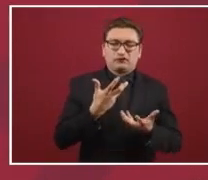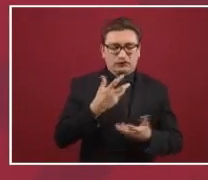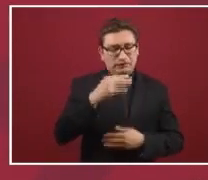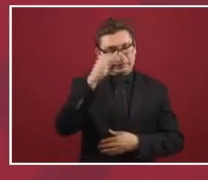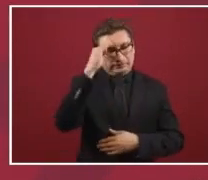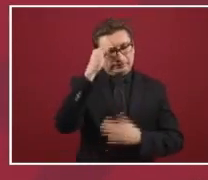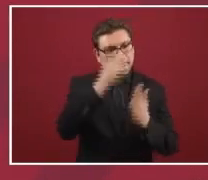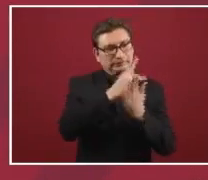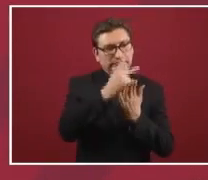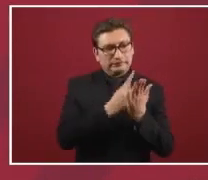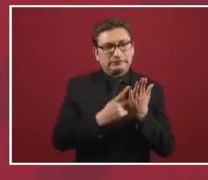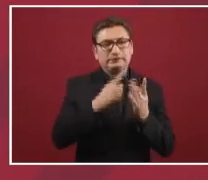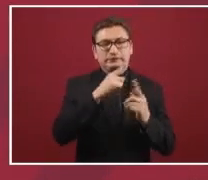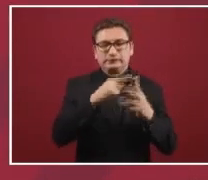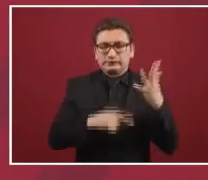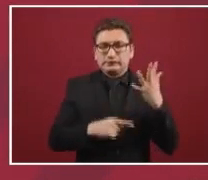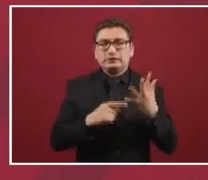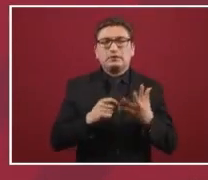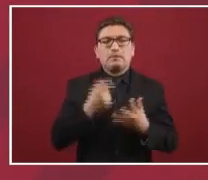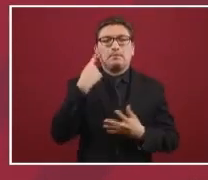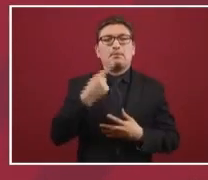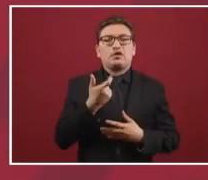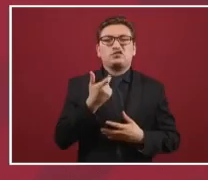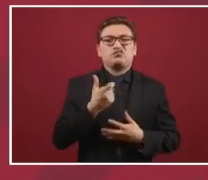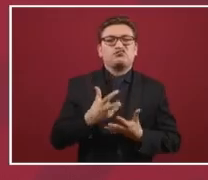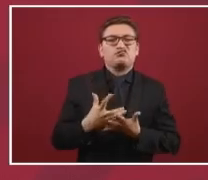planeado el saqueo.